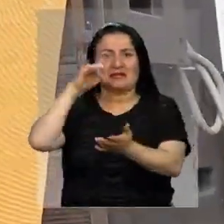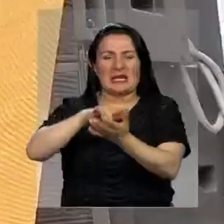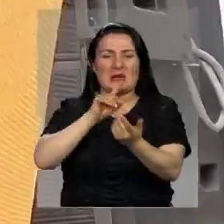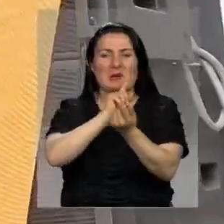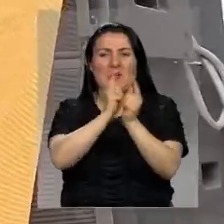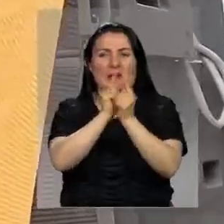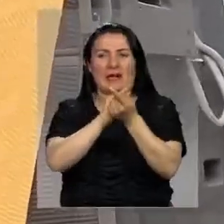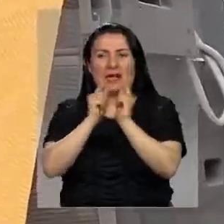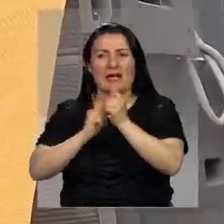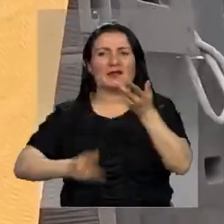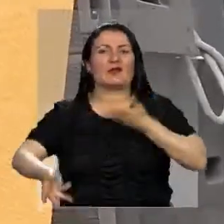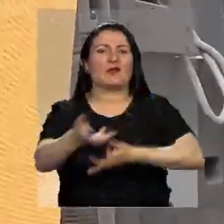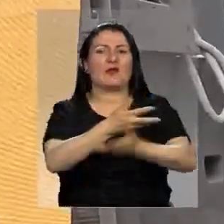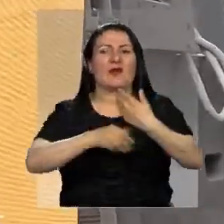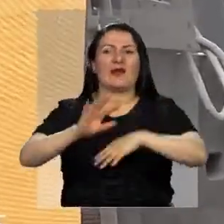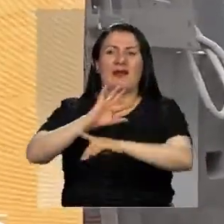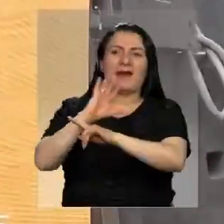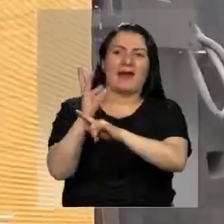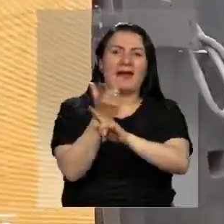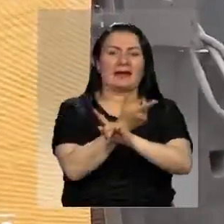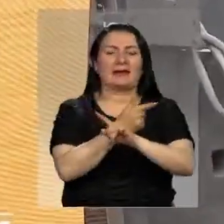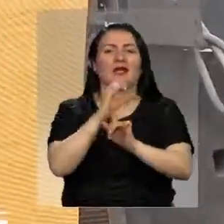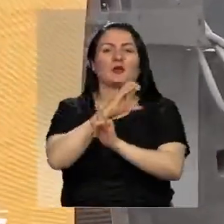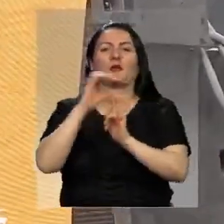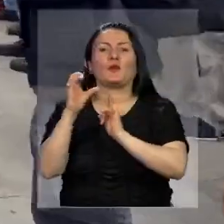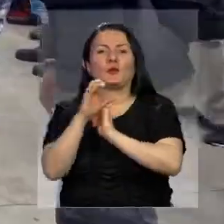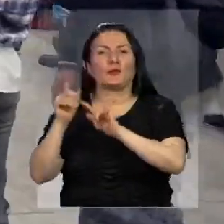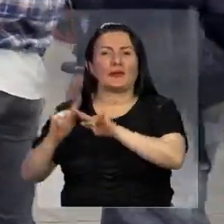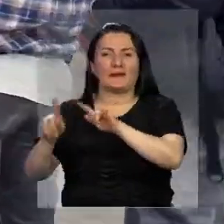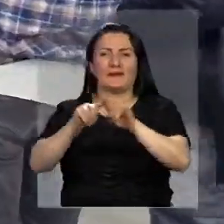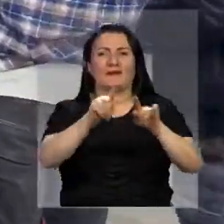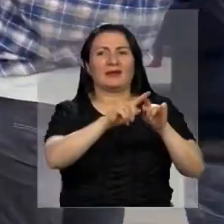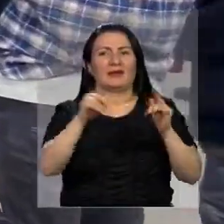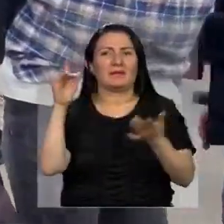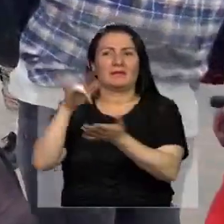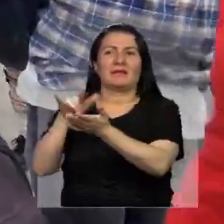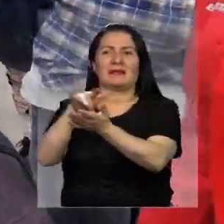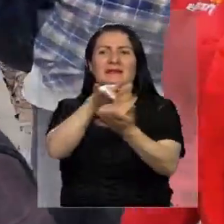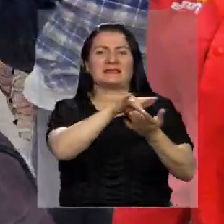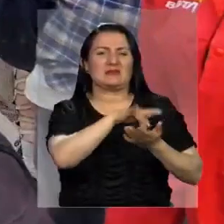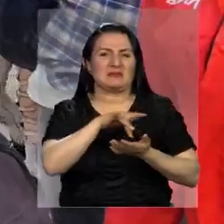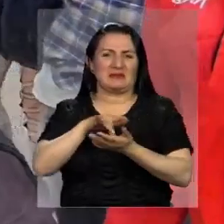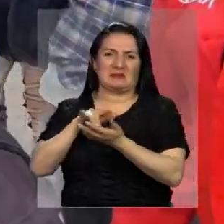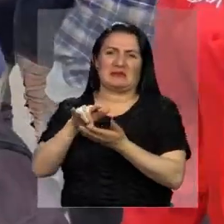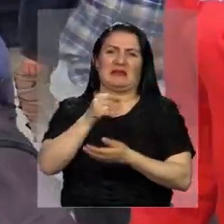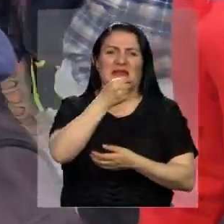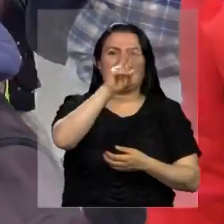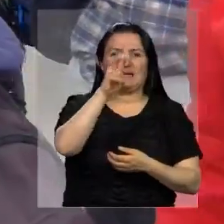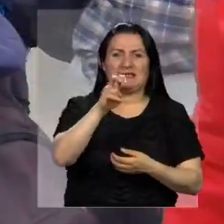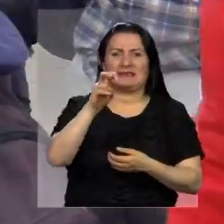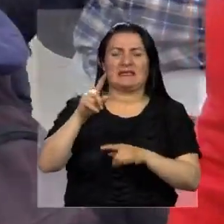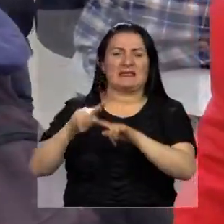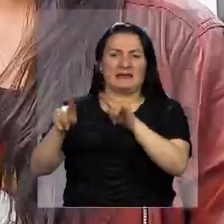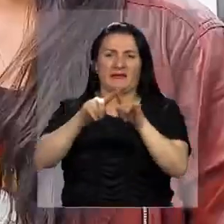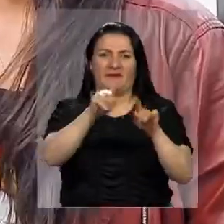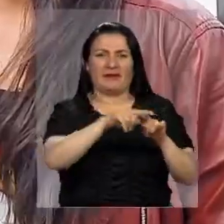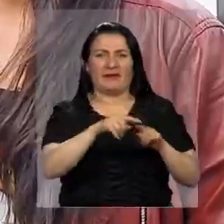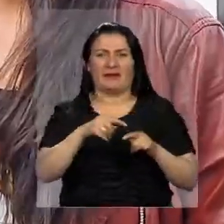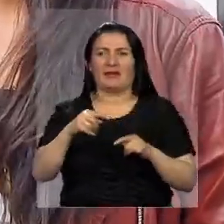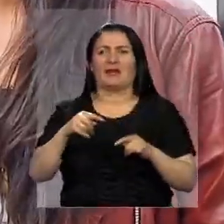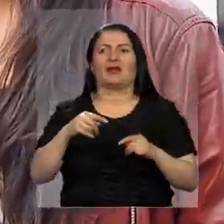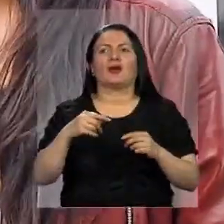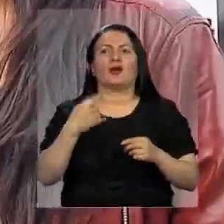Encuentro Interlocal de Arte y Cultura del Centro de Bogotá, en el que han participado más de 17 artistas. Recuperando con rock and